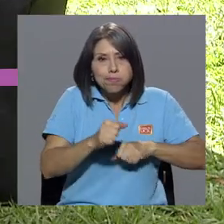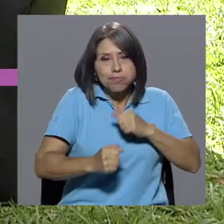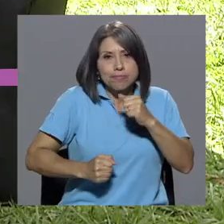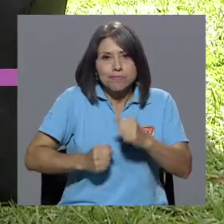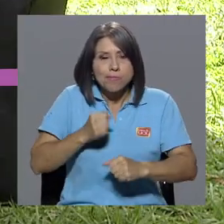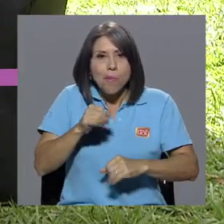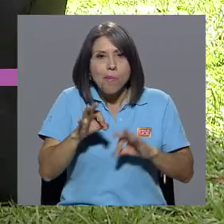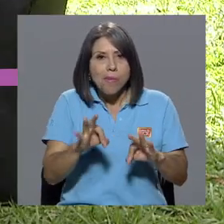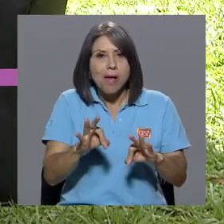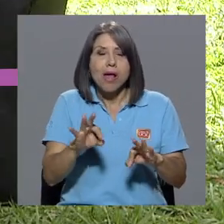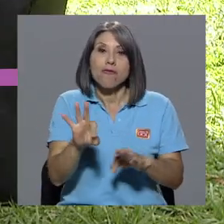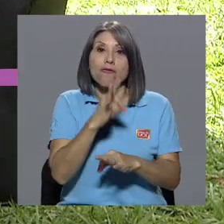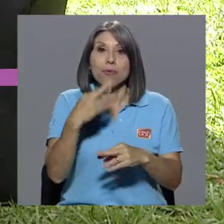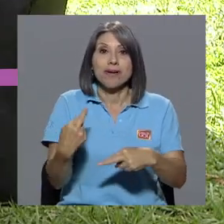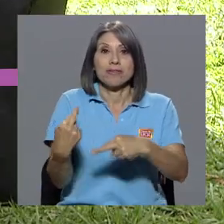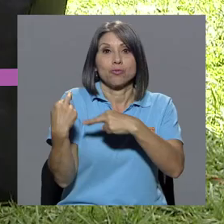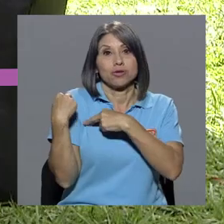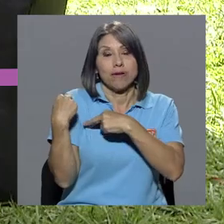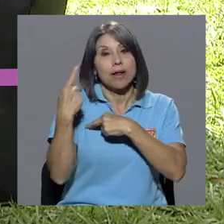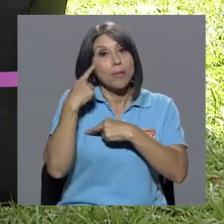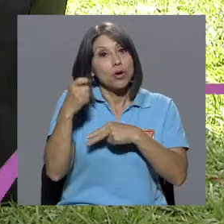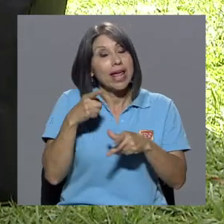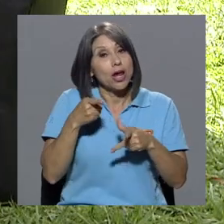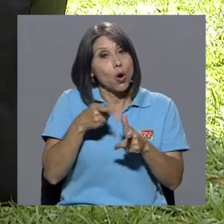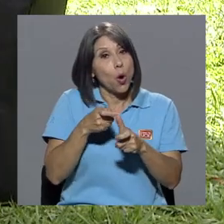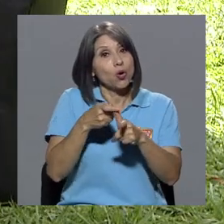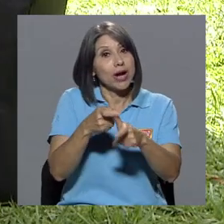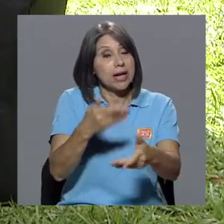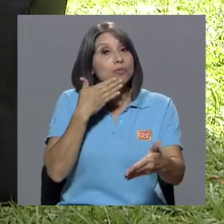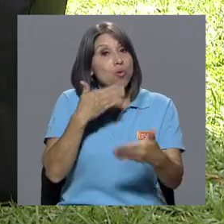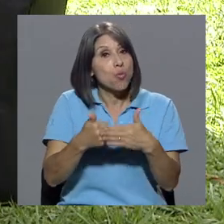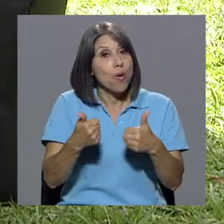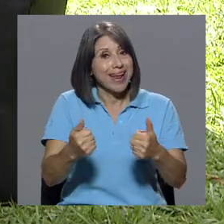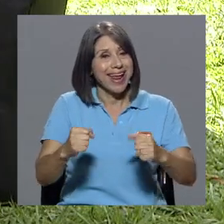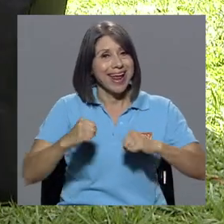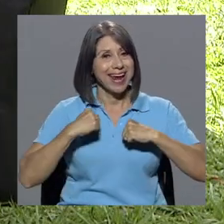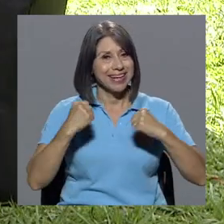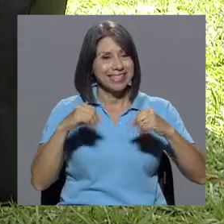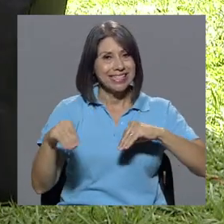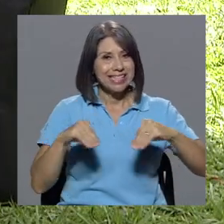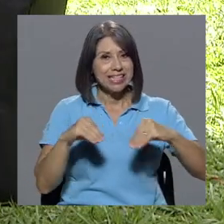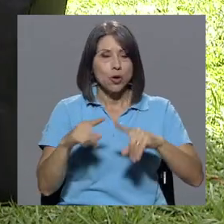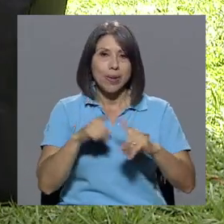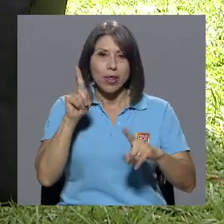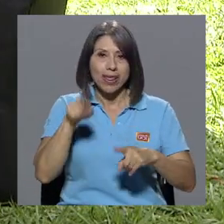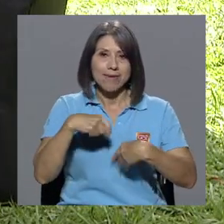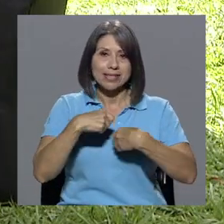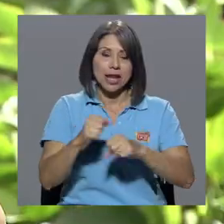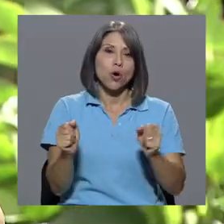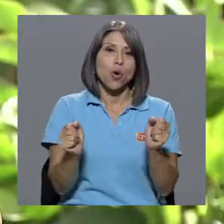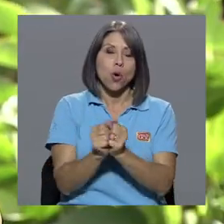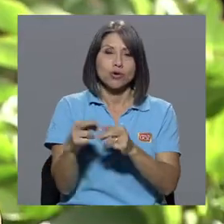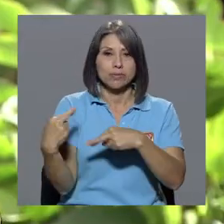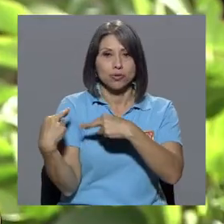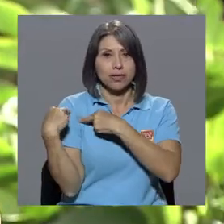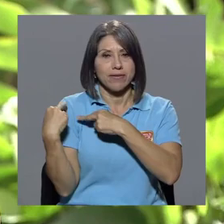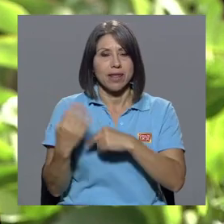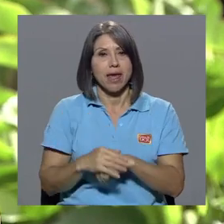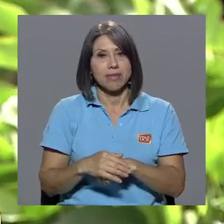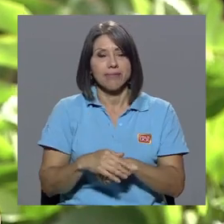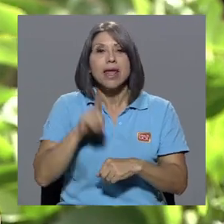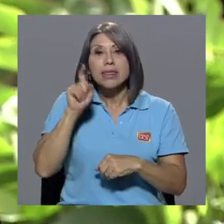más responsable de hacer esto, porque el correr es un ejercicio muy, muy bueno, ¿verdad? Pero hay que hacerlo con su